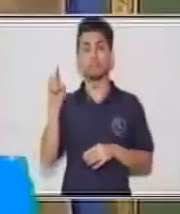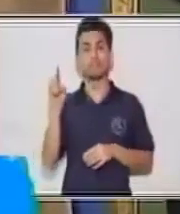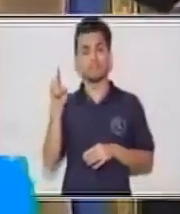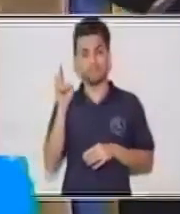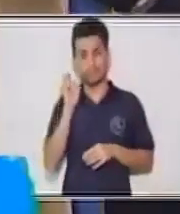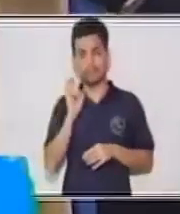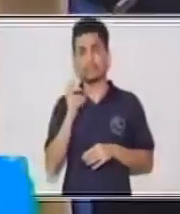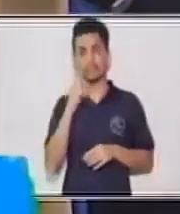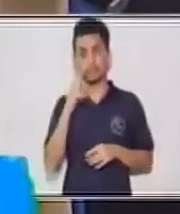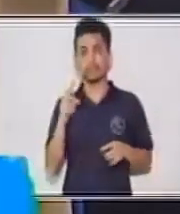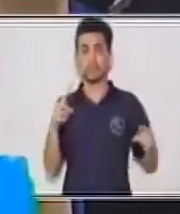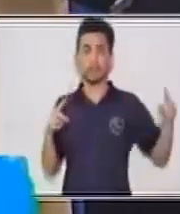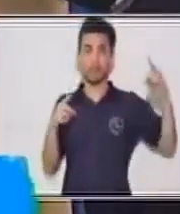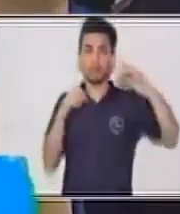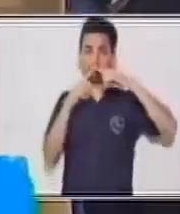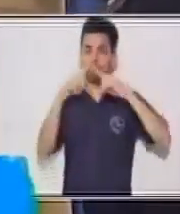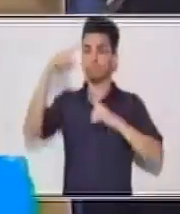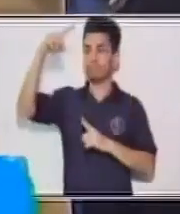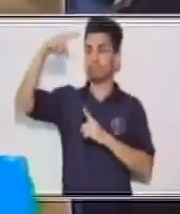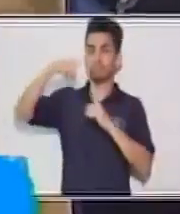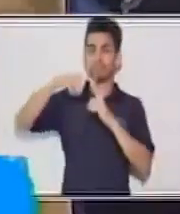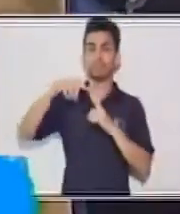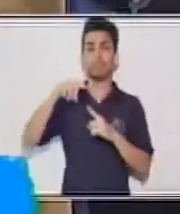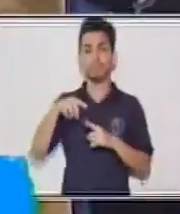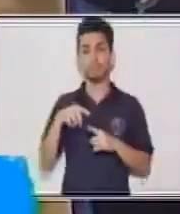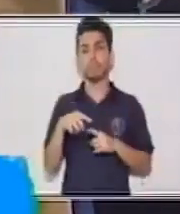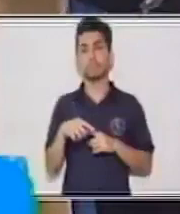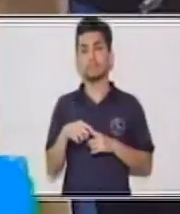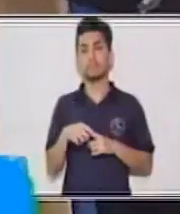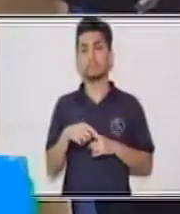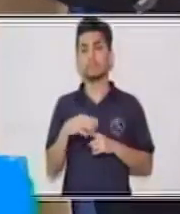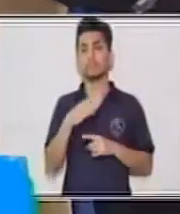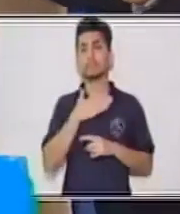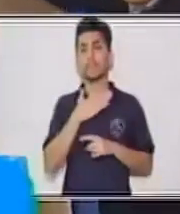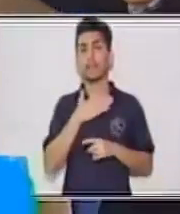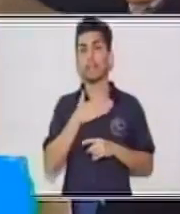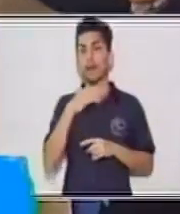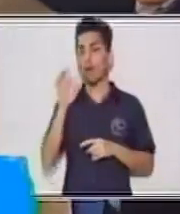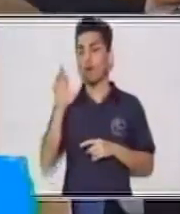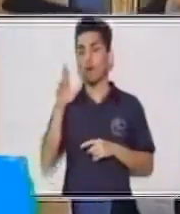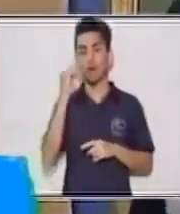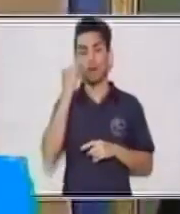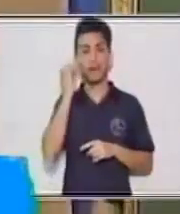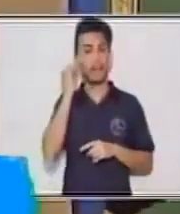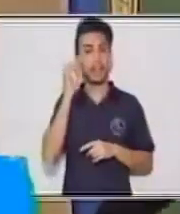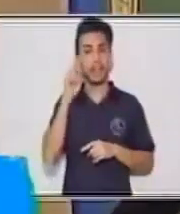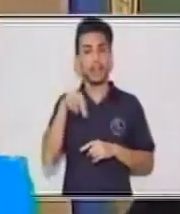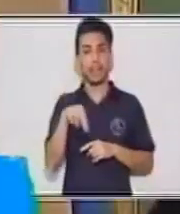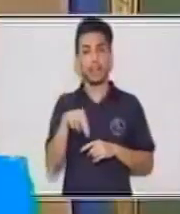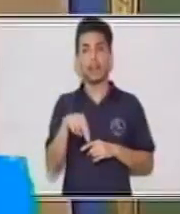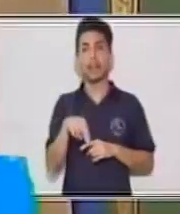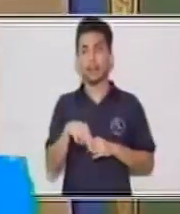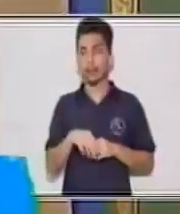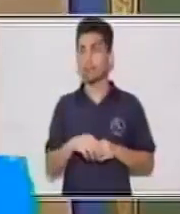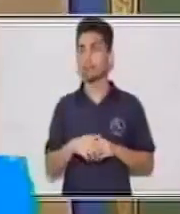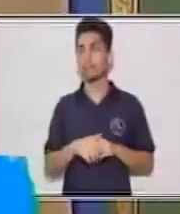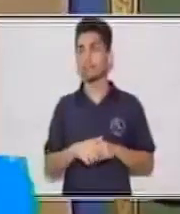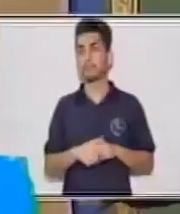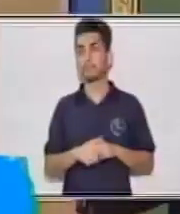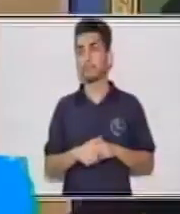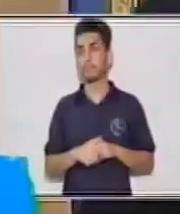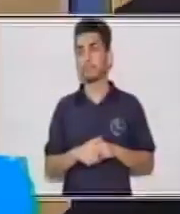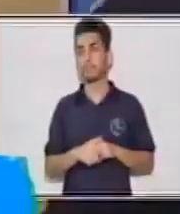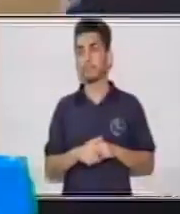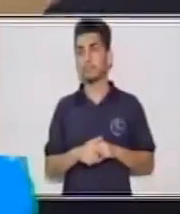se intersectan, que es acá donde se juntan, se le llama origen. Acá, donde ya se juntan, se le llama origen. Lo voy a poner